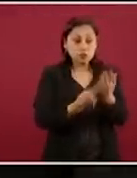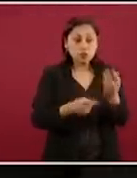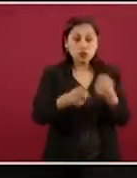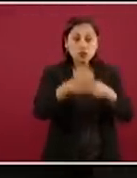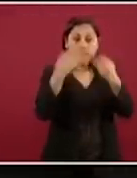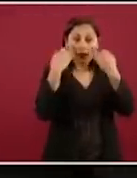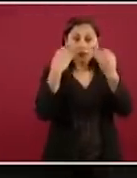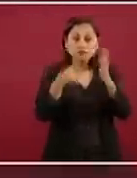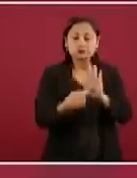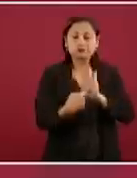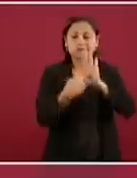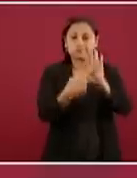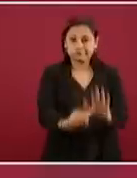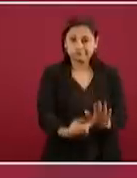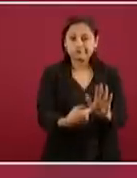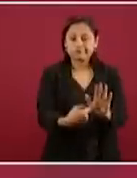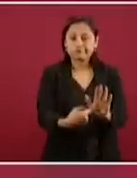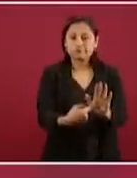lo que se destinaba